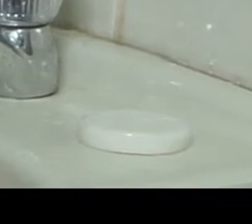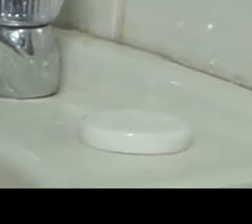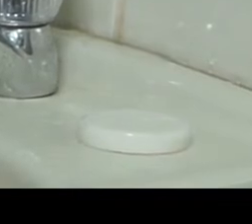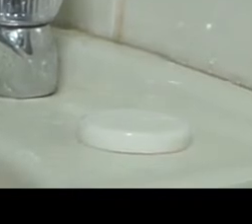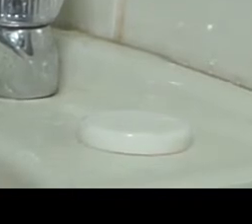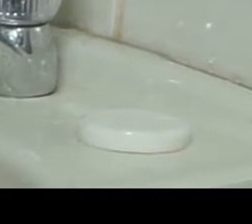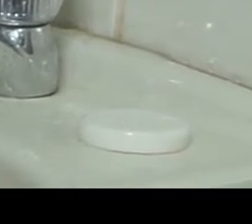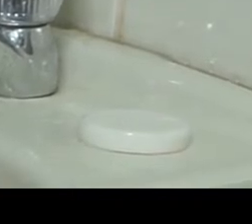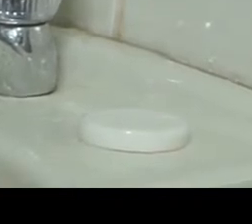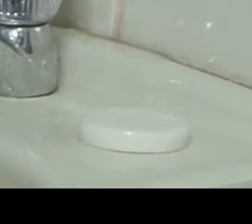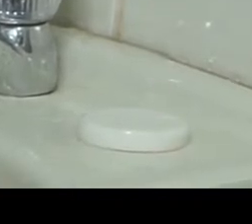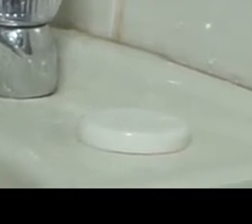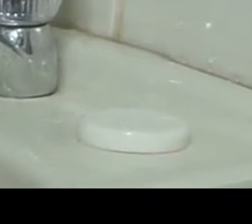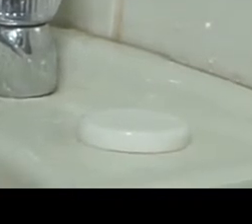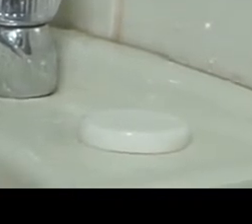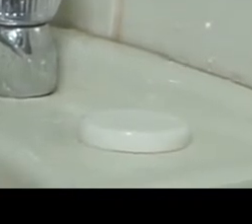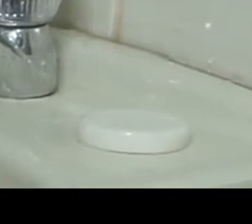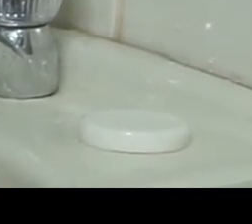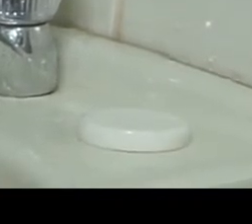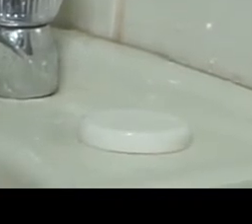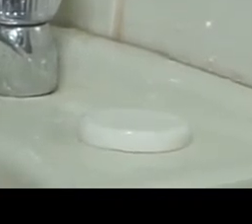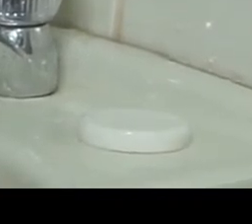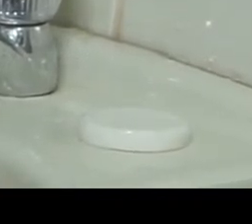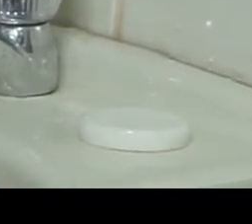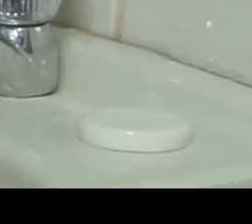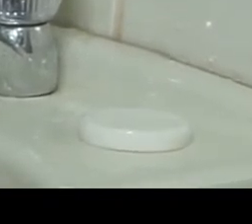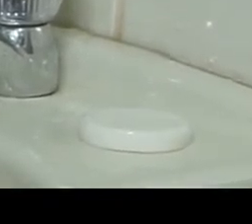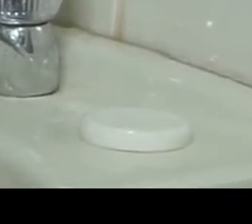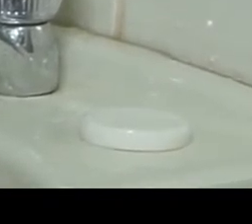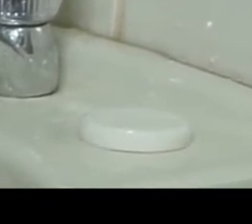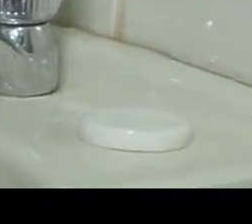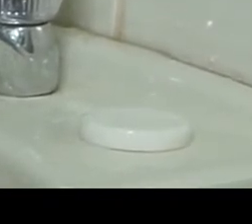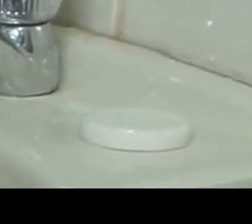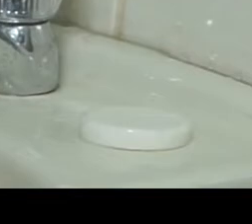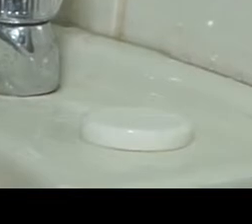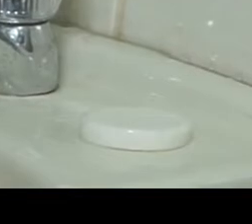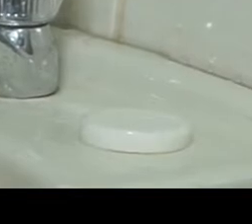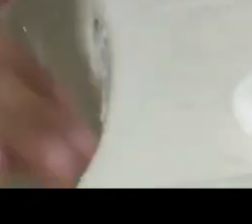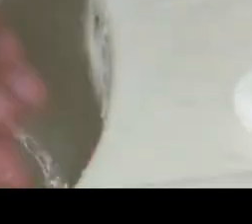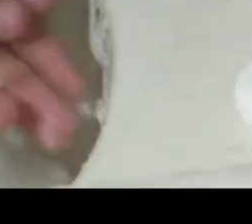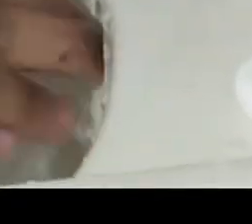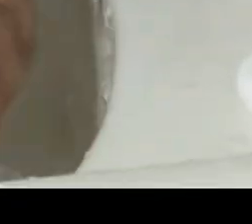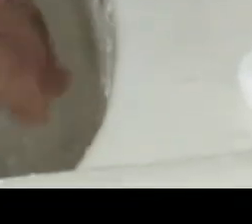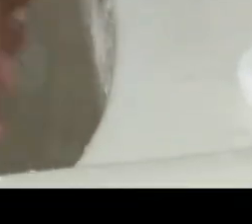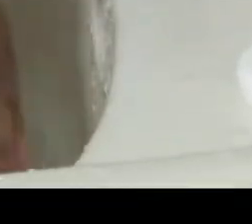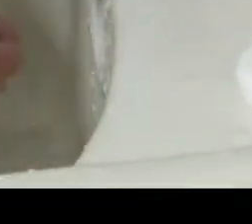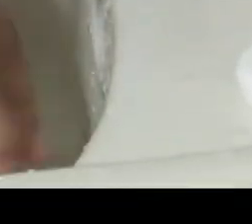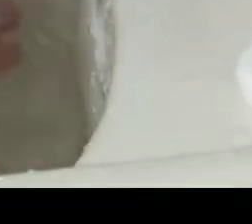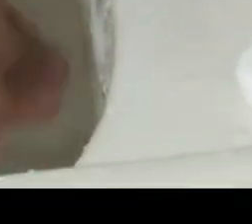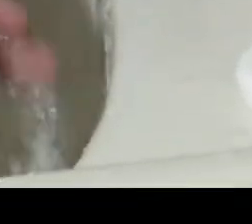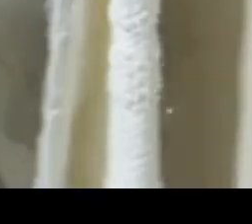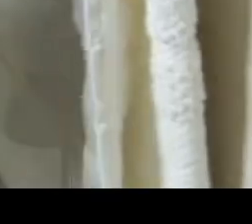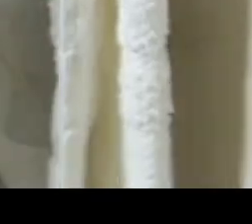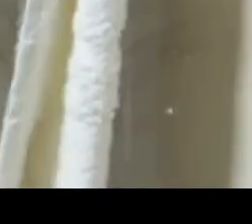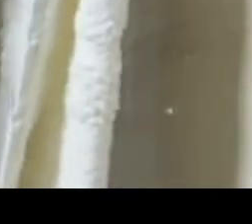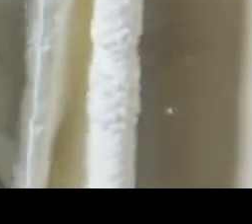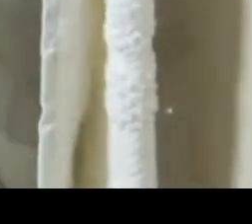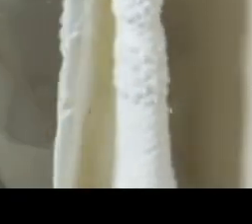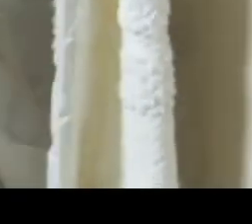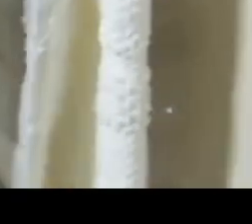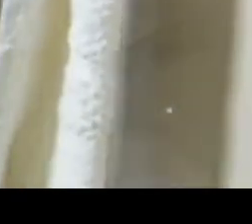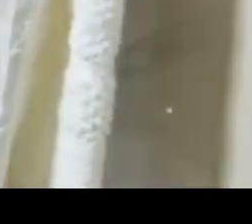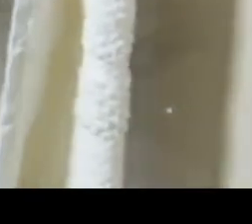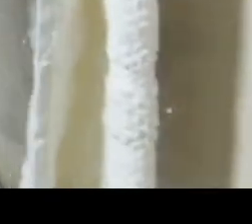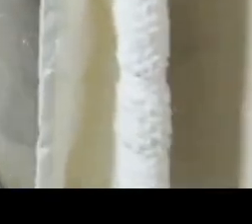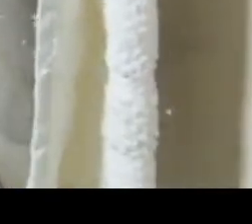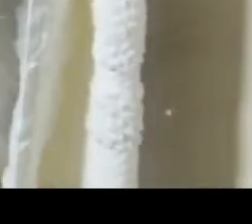y jabón. Frotemos correctamente nuestras manos por al menos 20 segundos. Enjuaguemos y sequemos con una toalla limpia